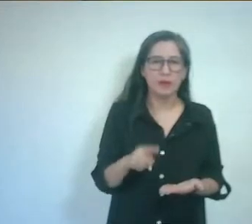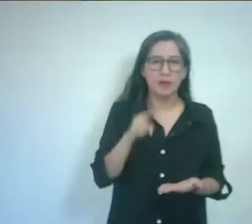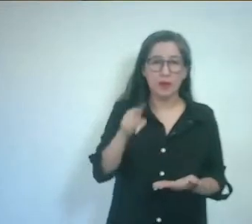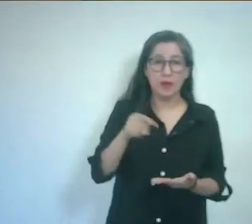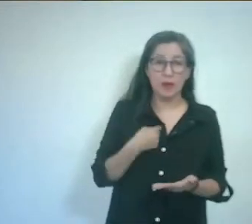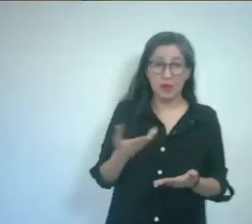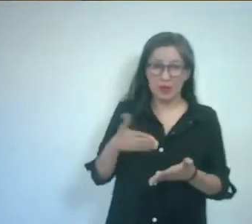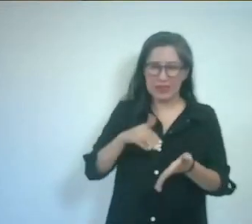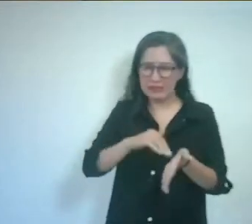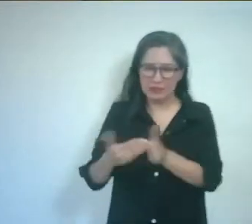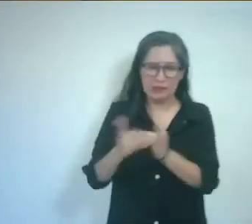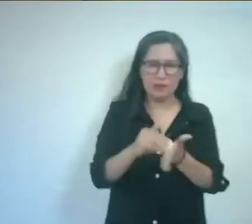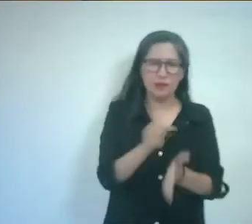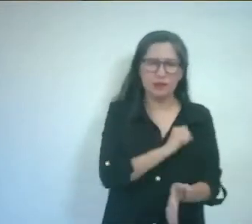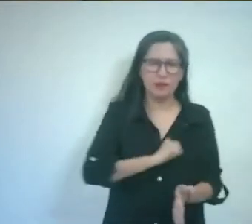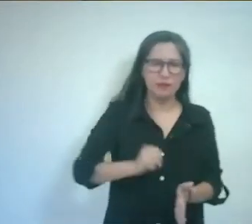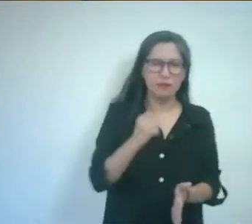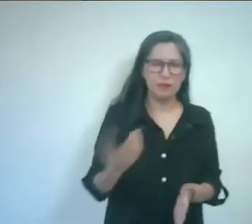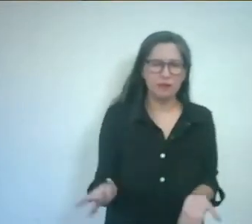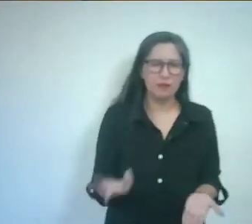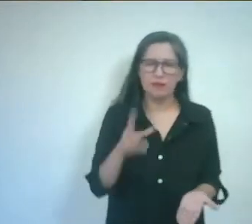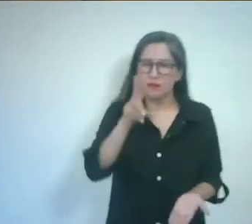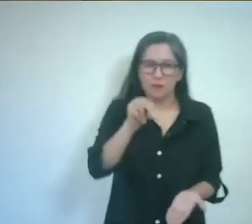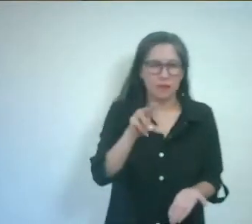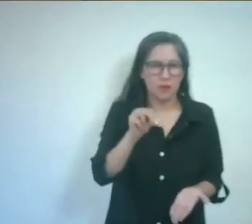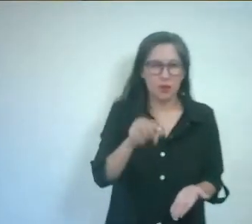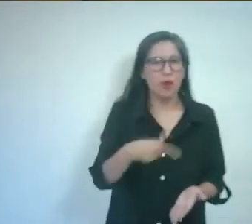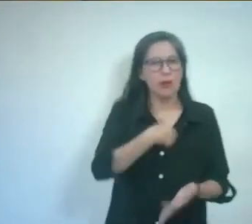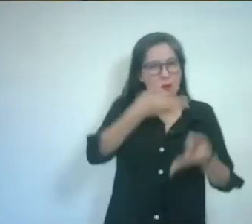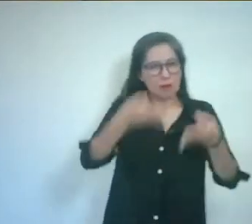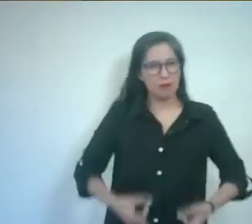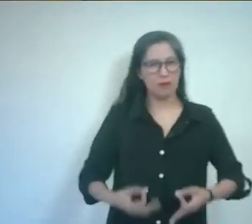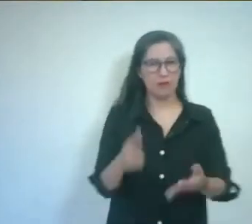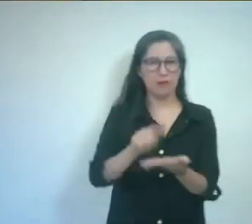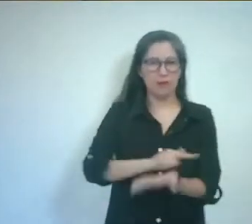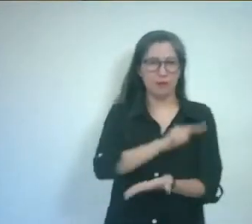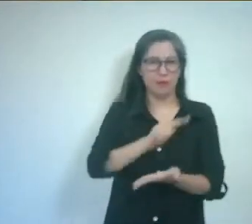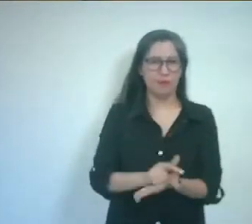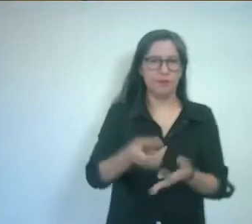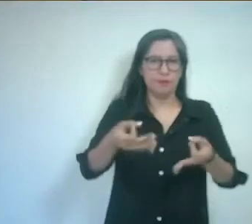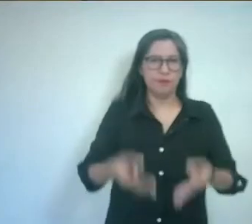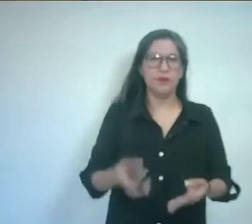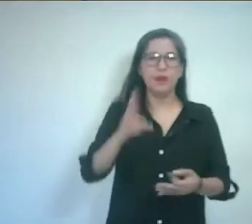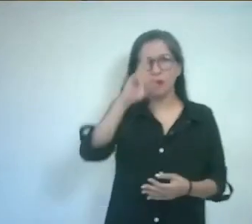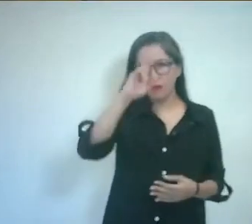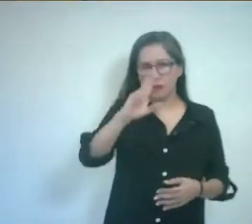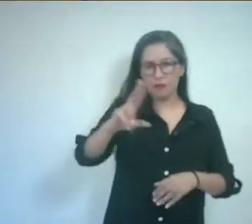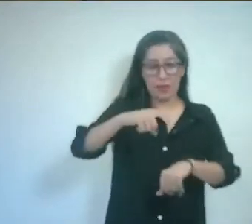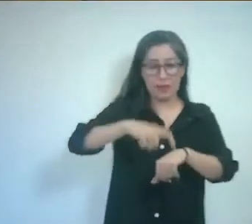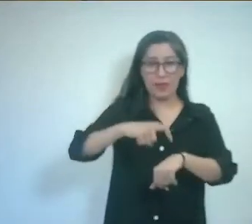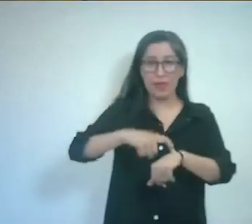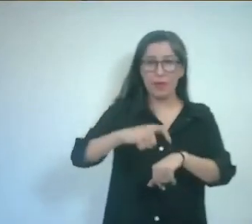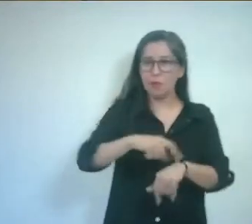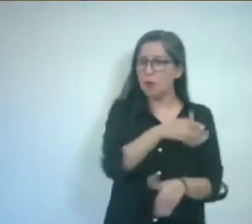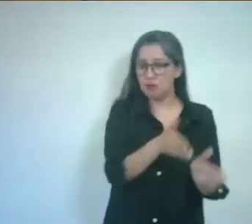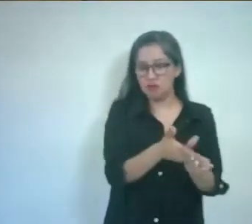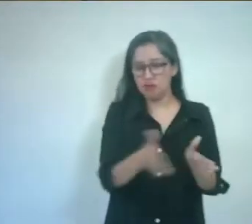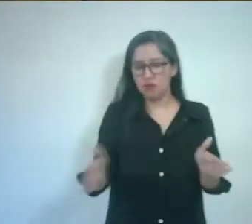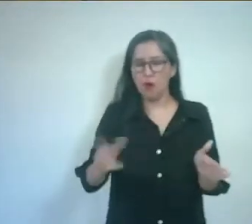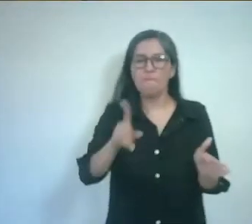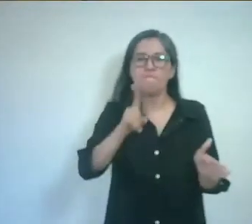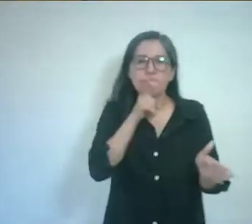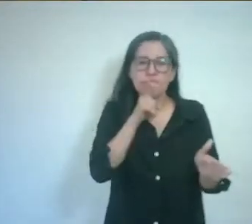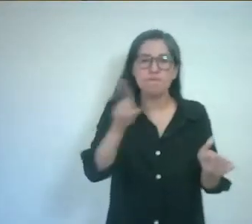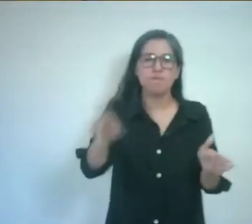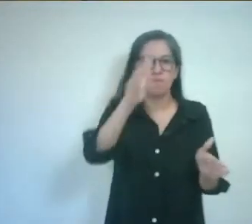en el proceso comicial. Les exhorto a conducirse con legalidad, a respetar los tiempos de veda y los plazos establecidos en la